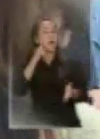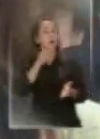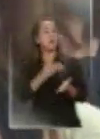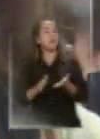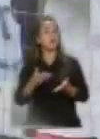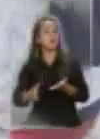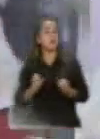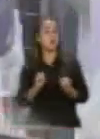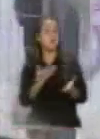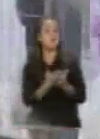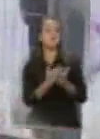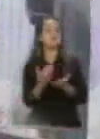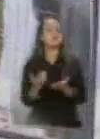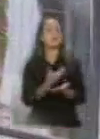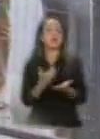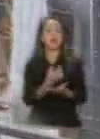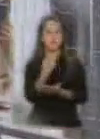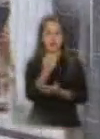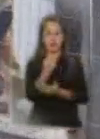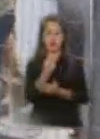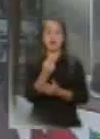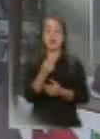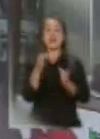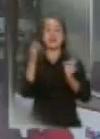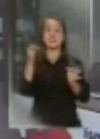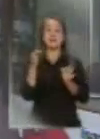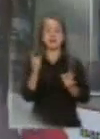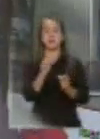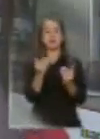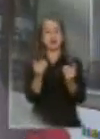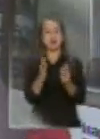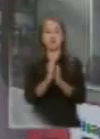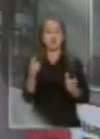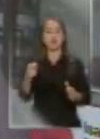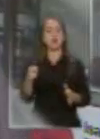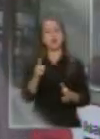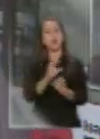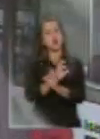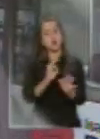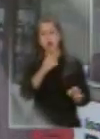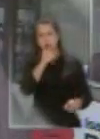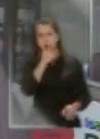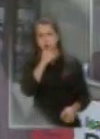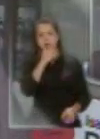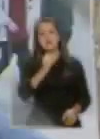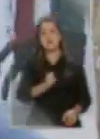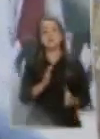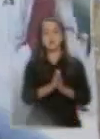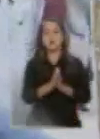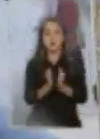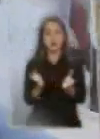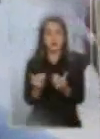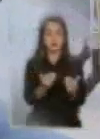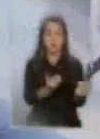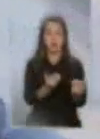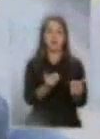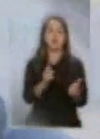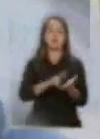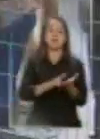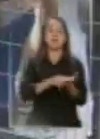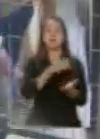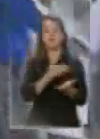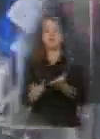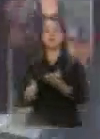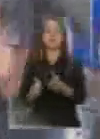para sacar más plata. Exámenes innecesarios y caros. No, nunca le cueste nada, la verdad es que siento que son necesarios. Por el descarte de los